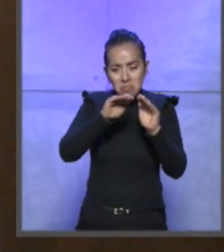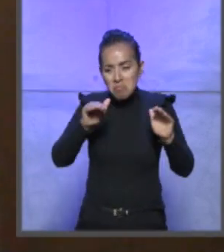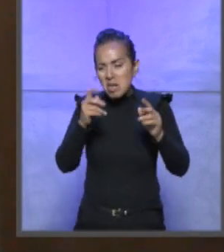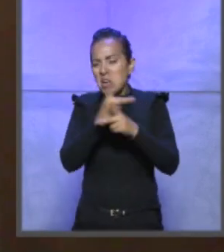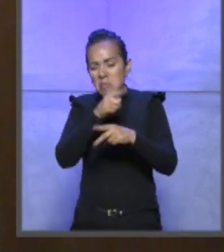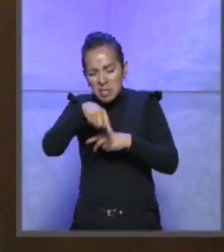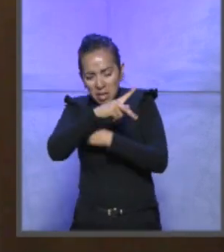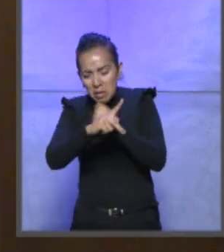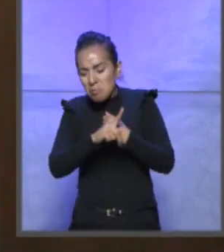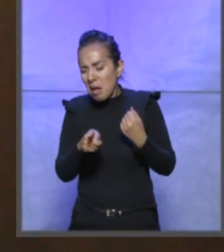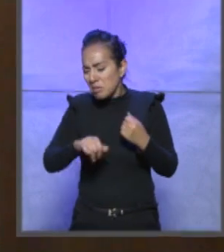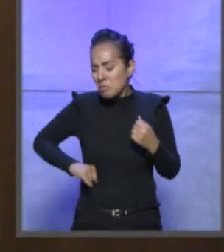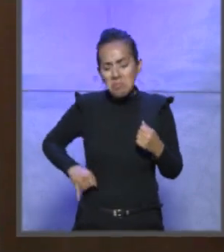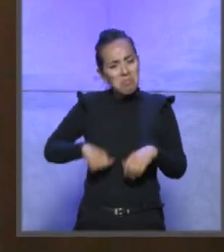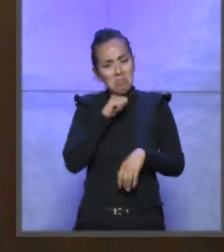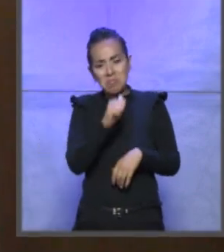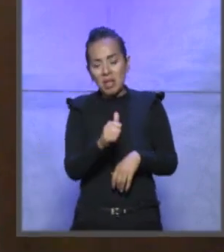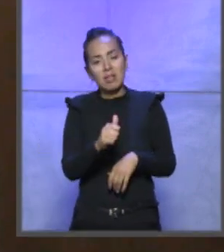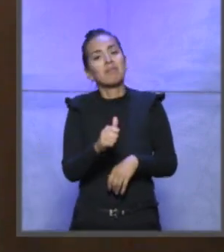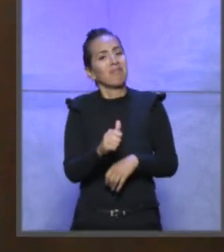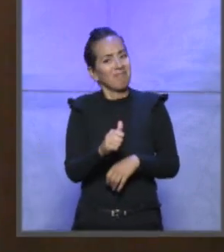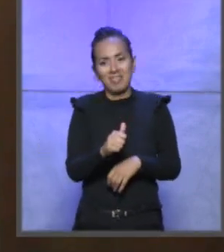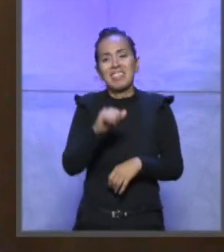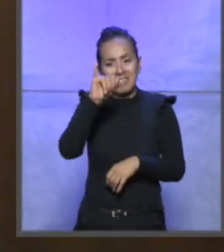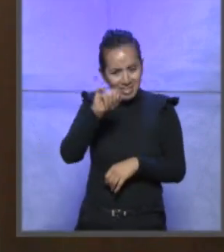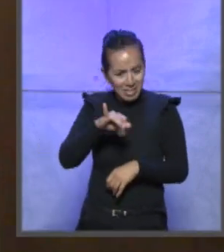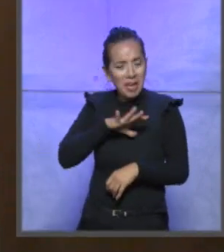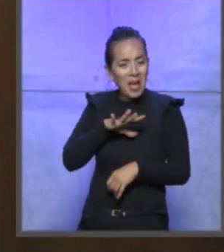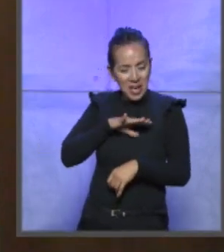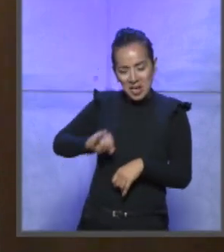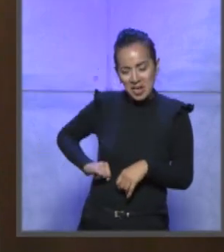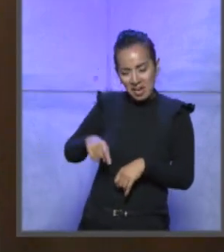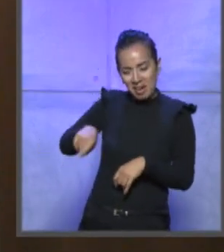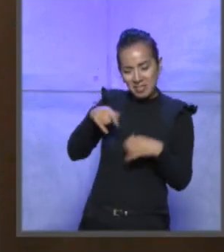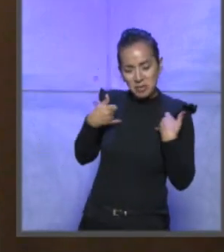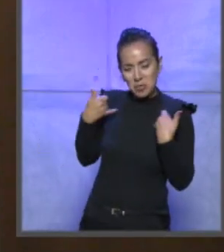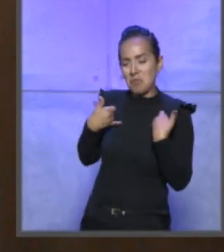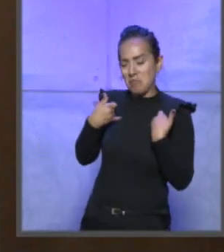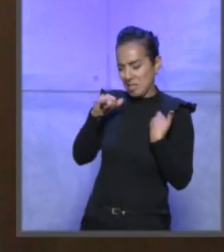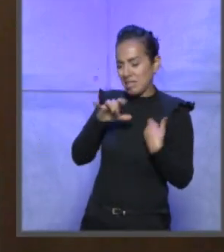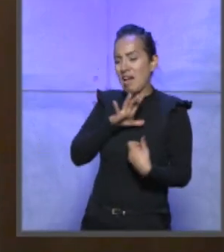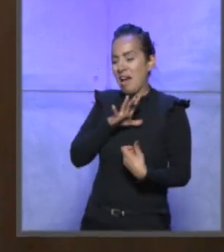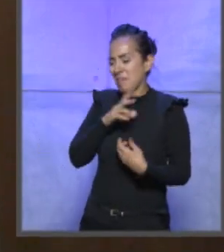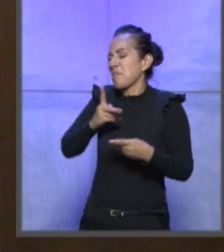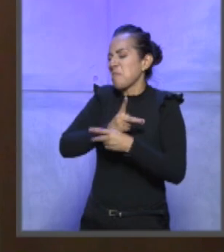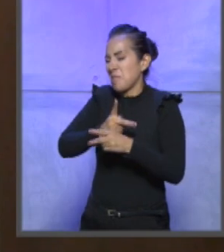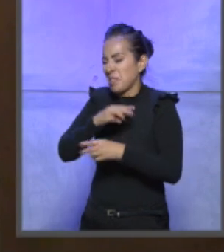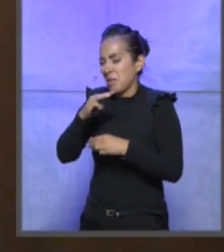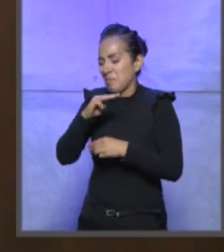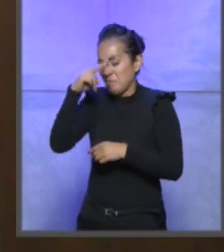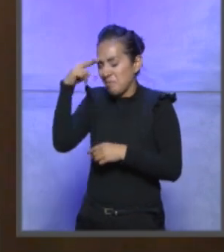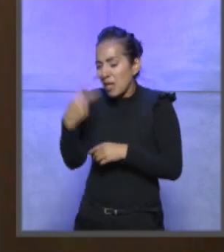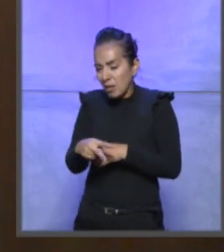o en lo que está pasando en nuestro país, porque en los últimos días se ha visto que interés juvenil hay de lo que pasa en México, y hay bastante.